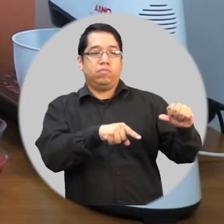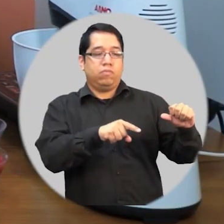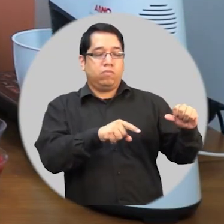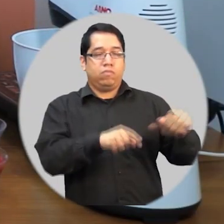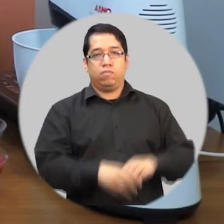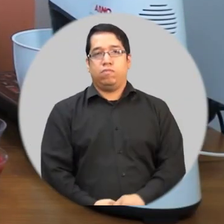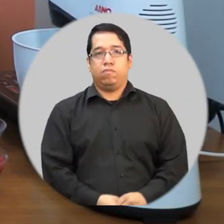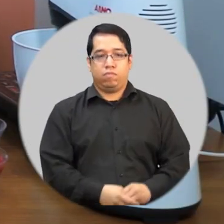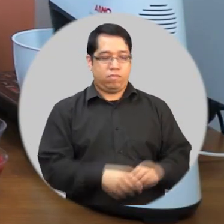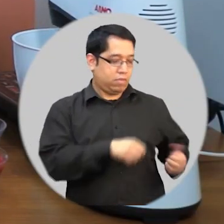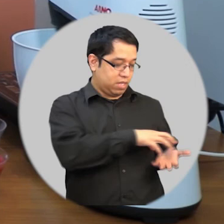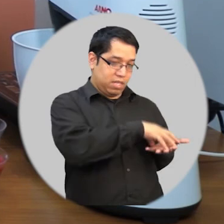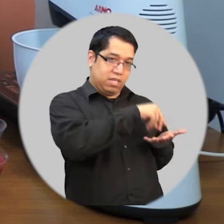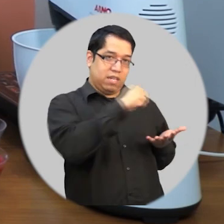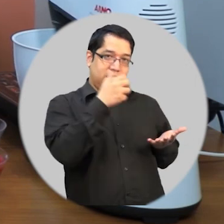mi almíbar.